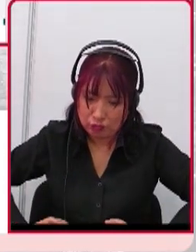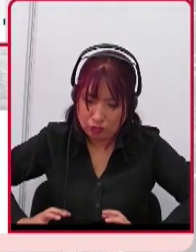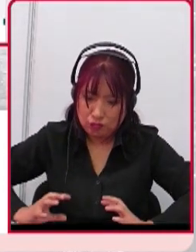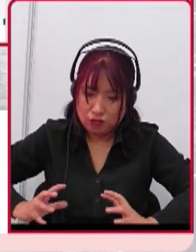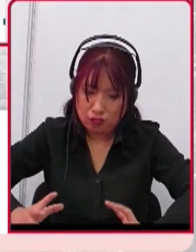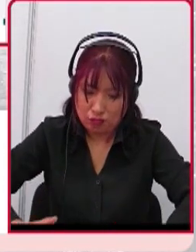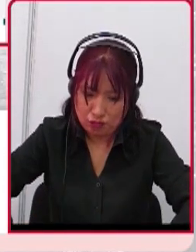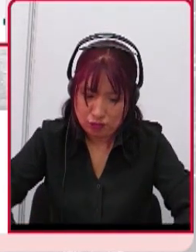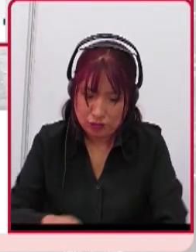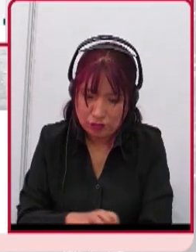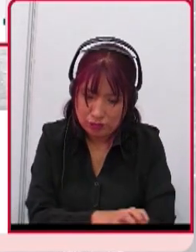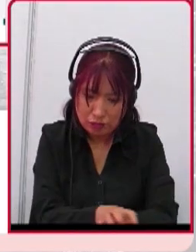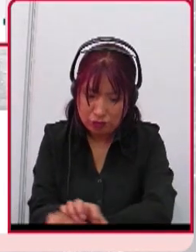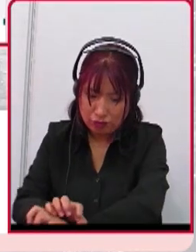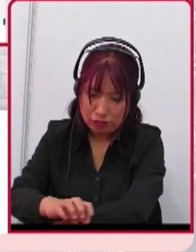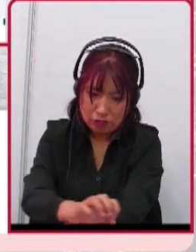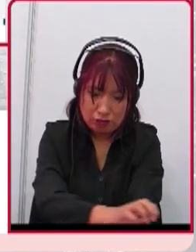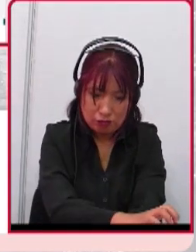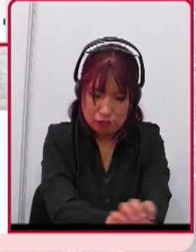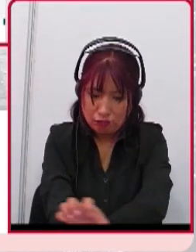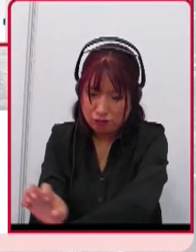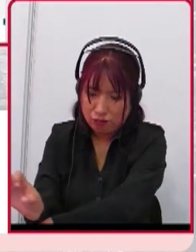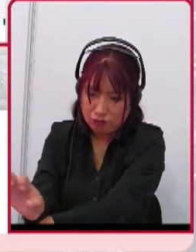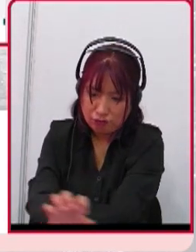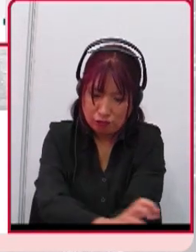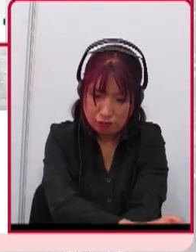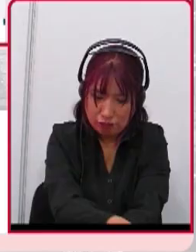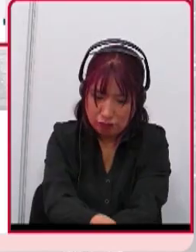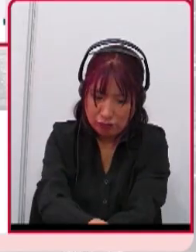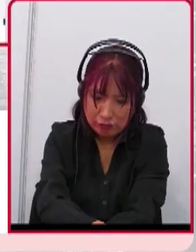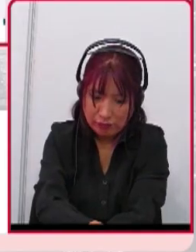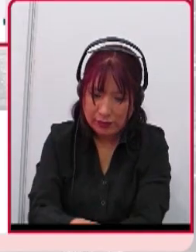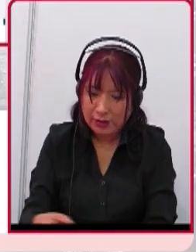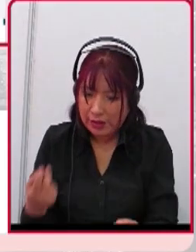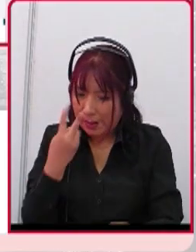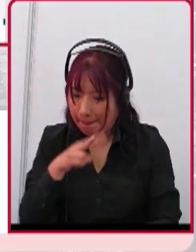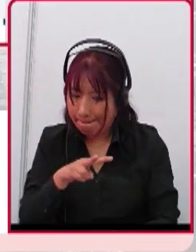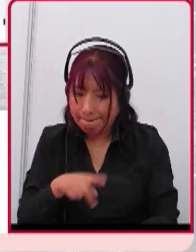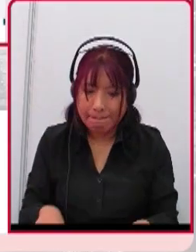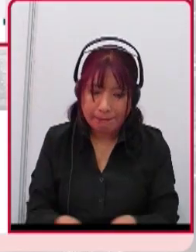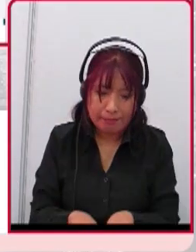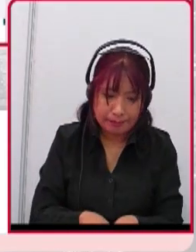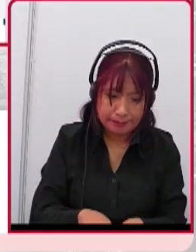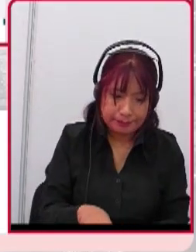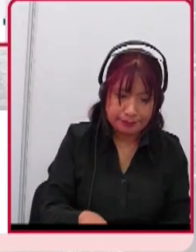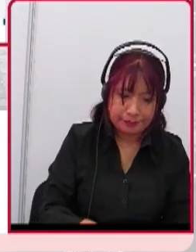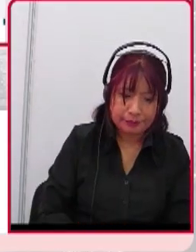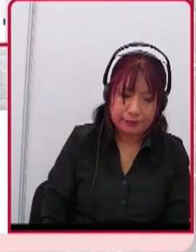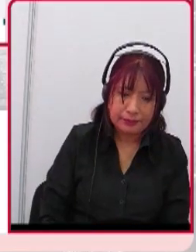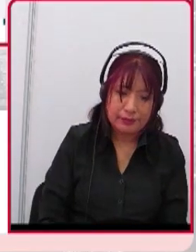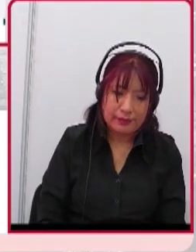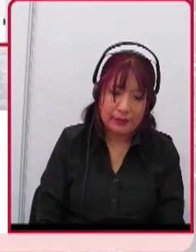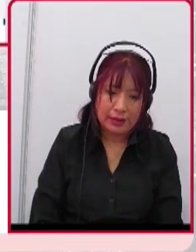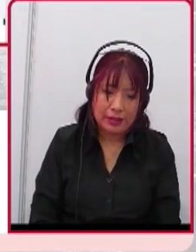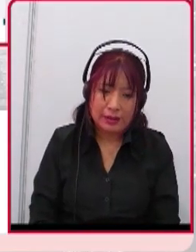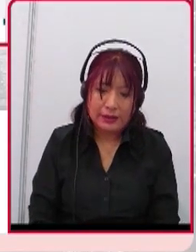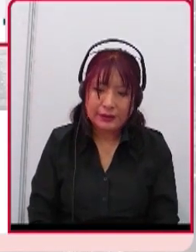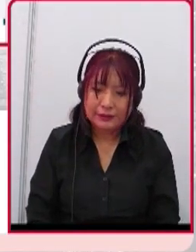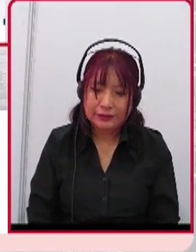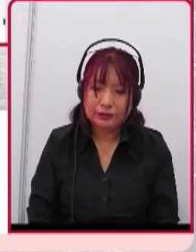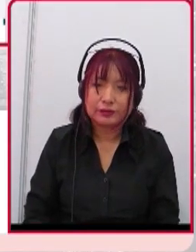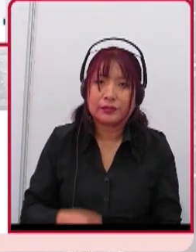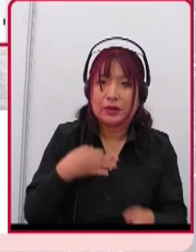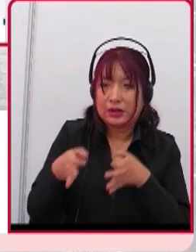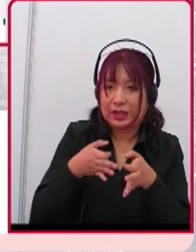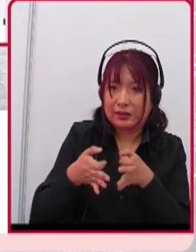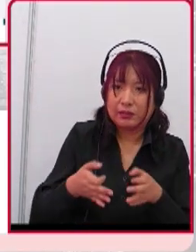también tenemos adicionalmente las baterías y el motor en la parte inferior. Bueno, si bien es cierto, hemos mencionado todo el aspecto de